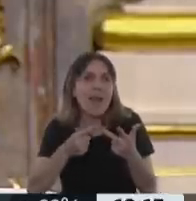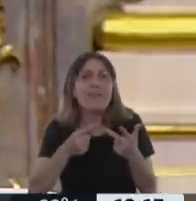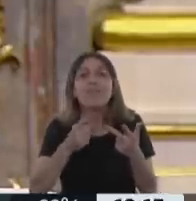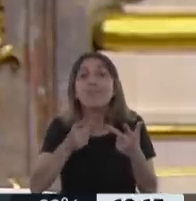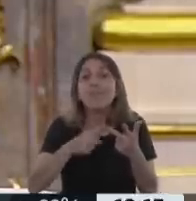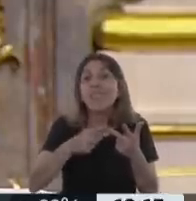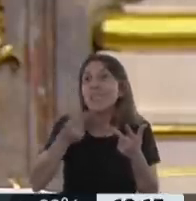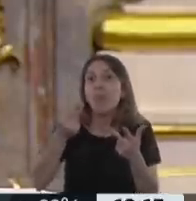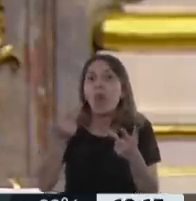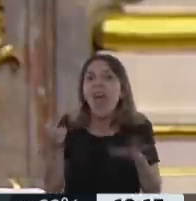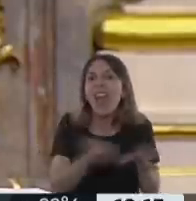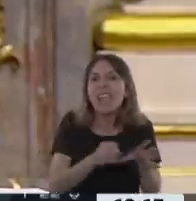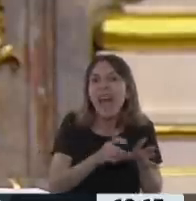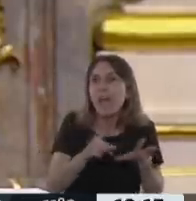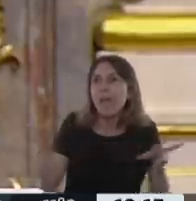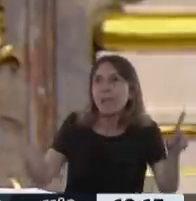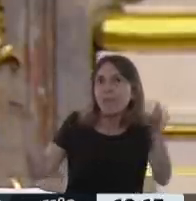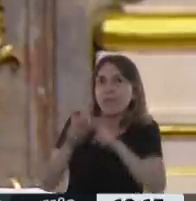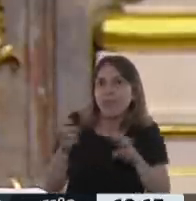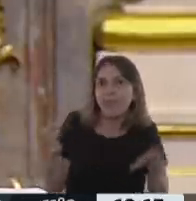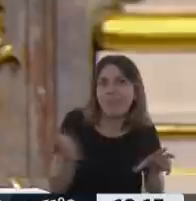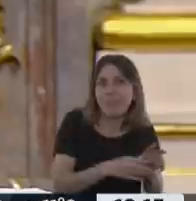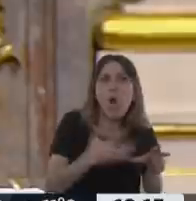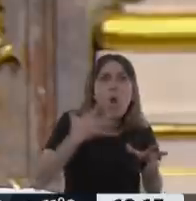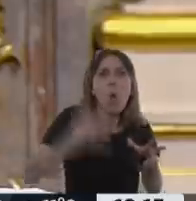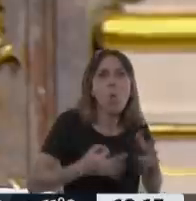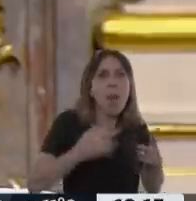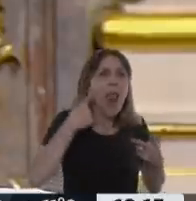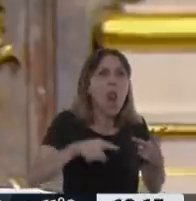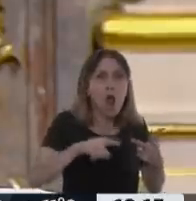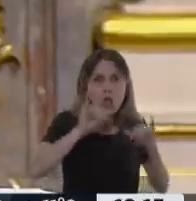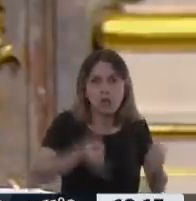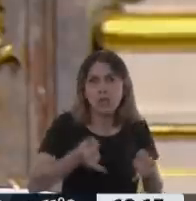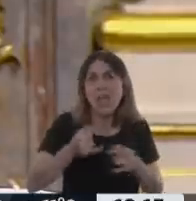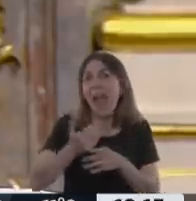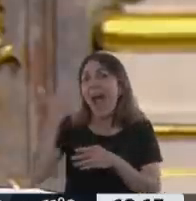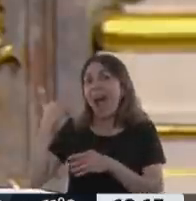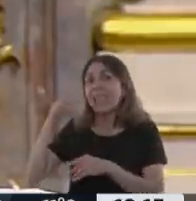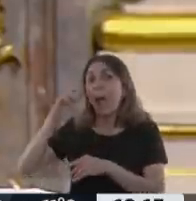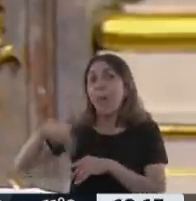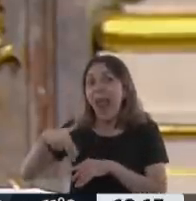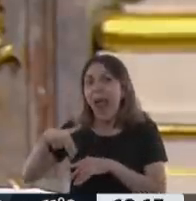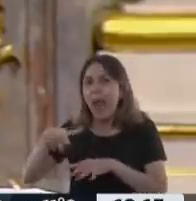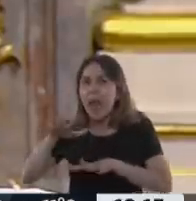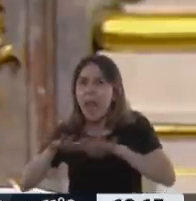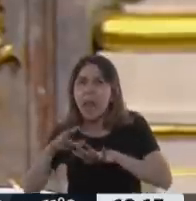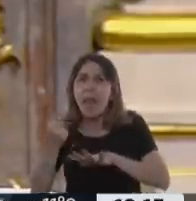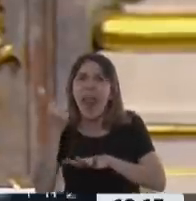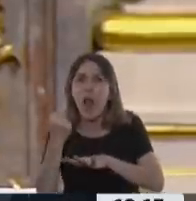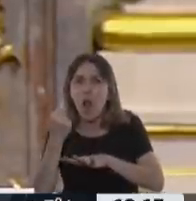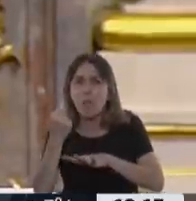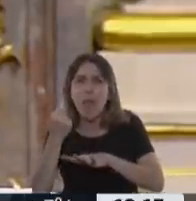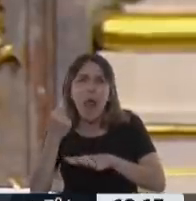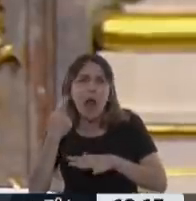de reservas internacionales se han cumplido es decir la política económica que se ha ejecutado ha estado alineada